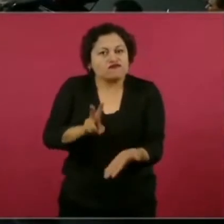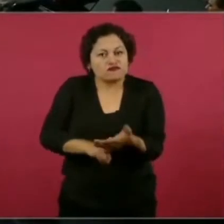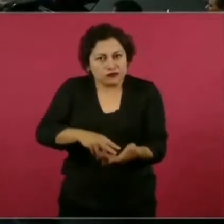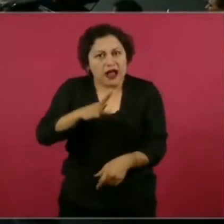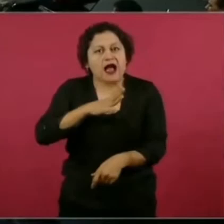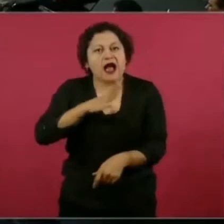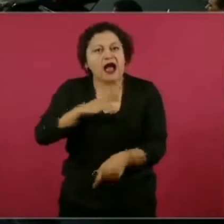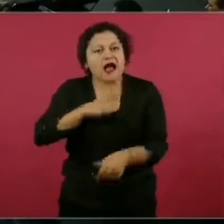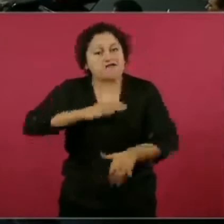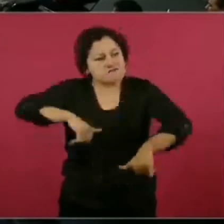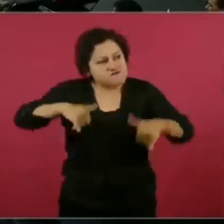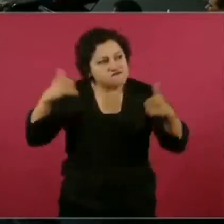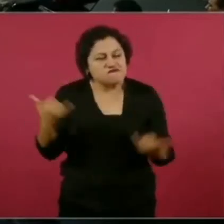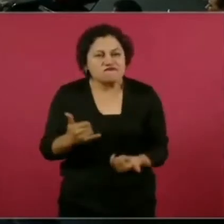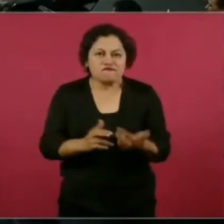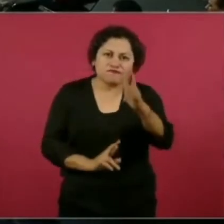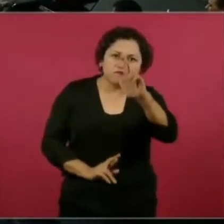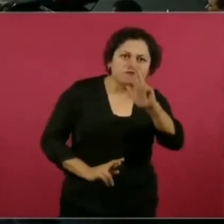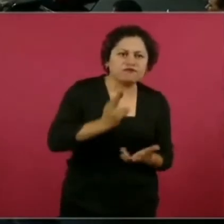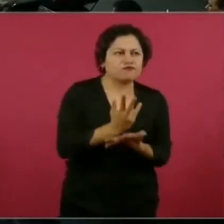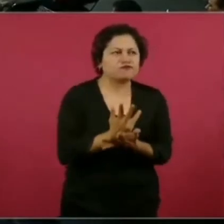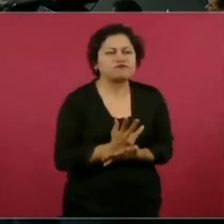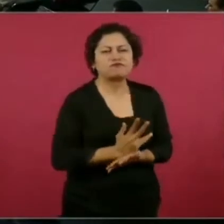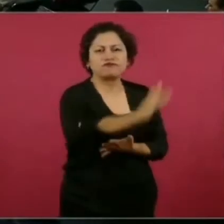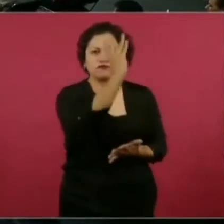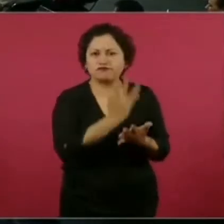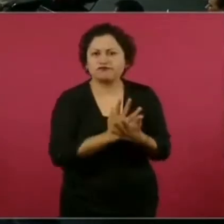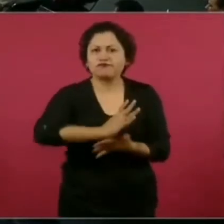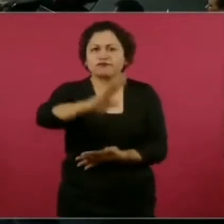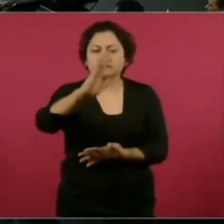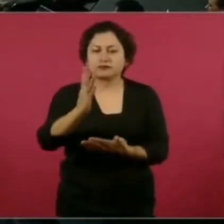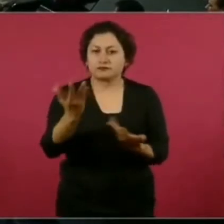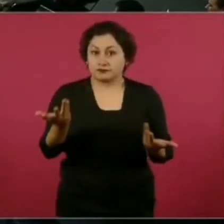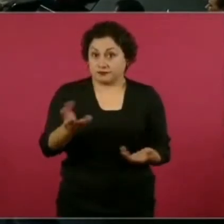que ya no recordáramos a nuestros héroes.